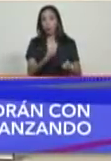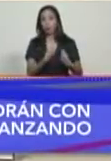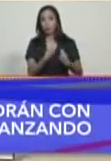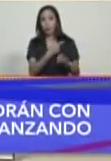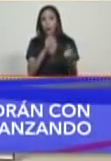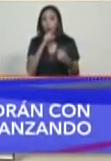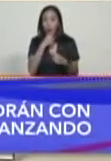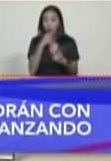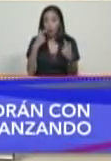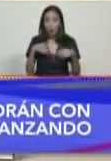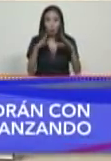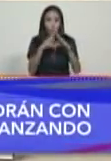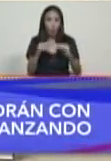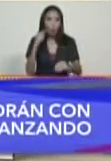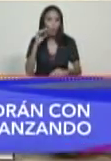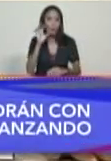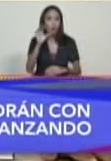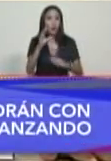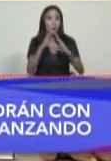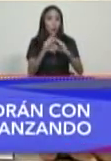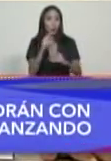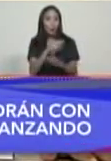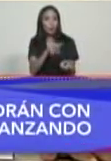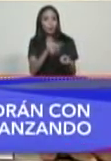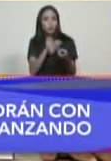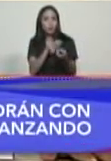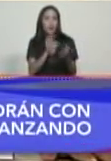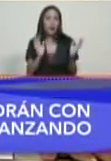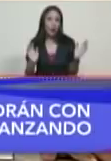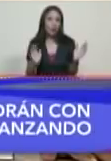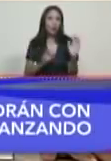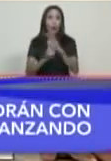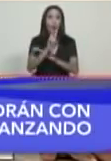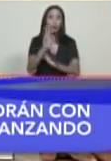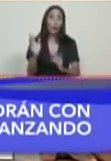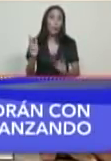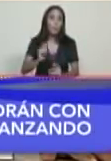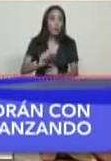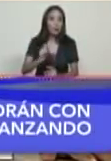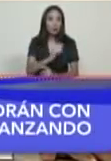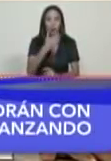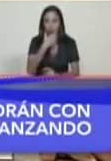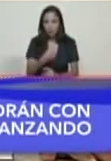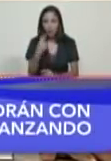país, que van a cobrar sus dos meses de aguinaldo